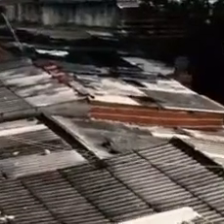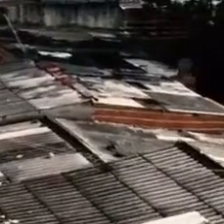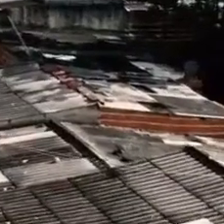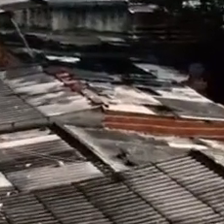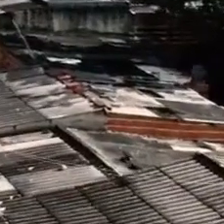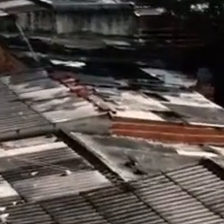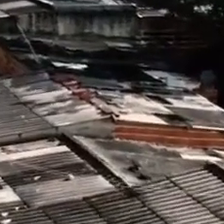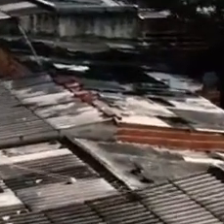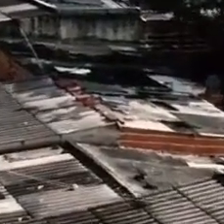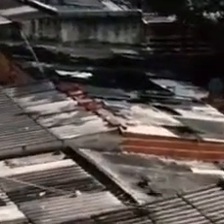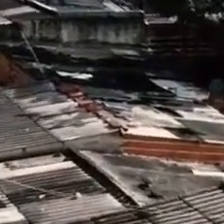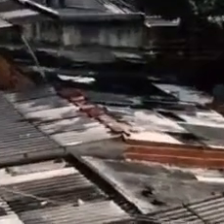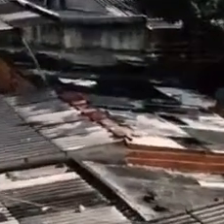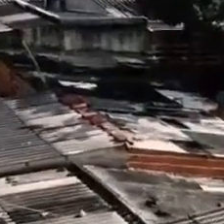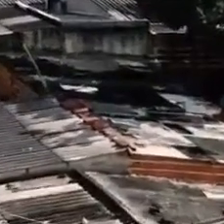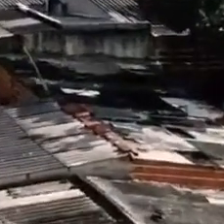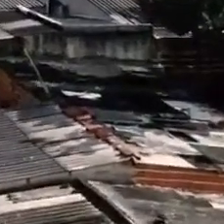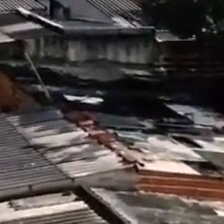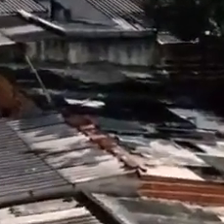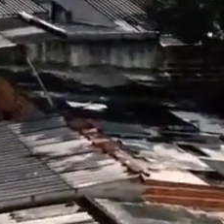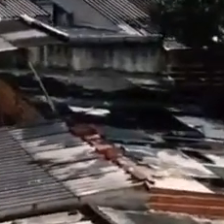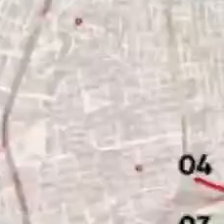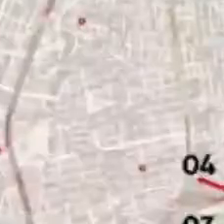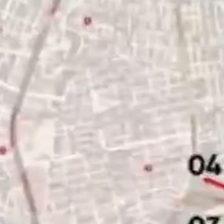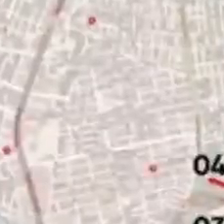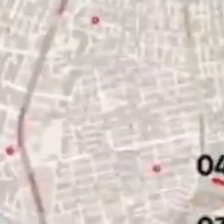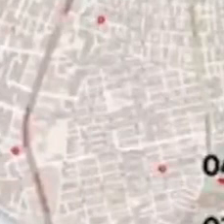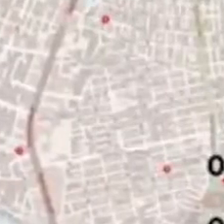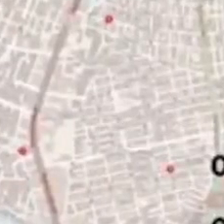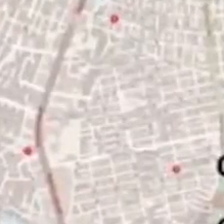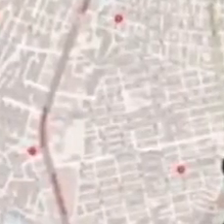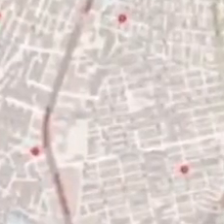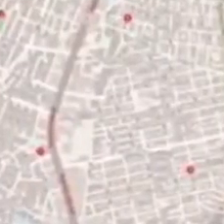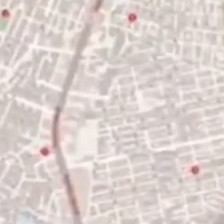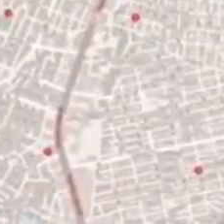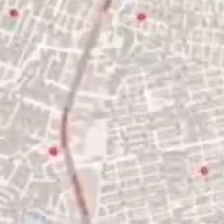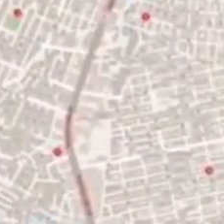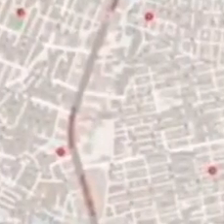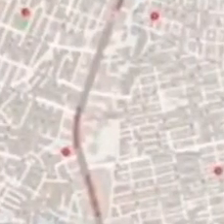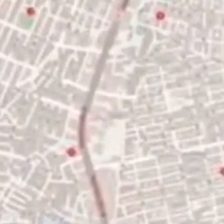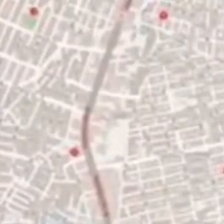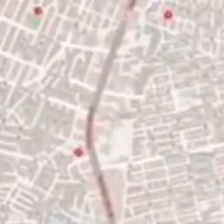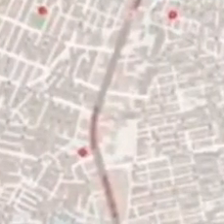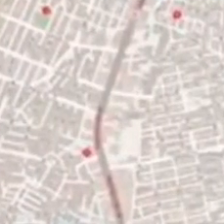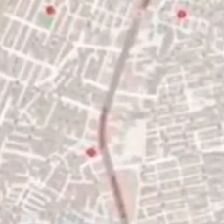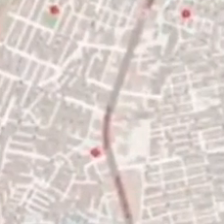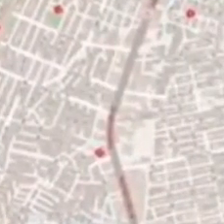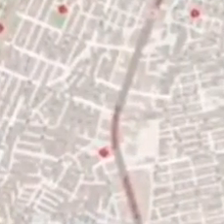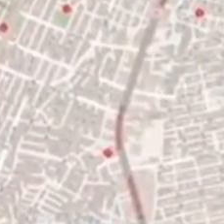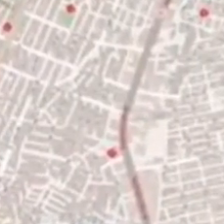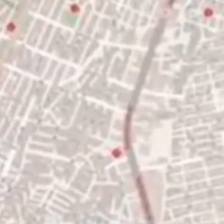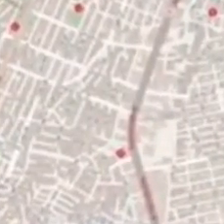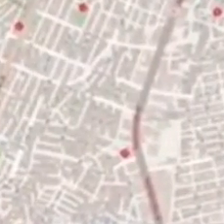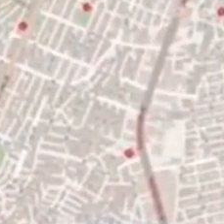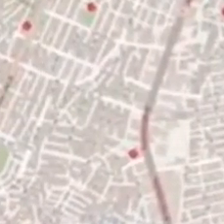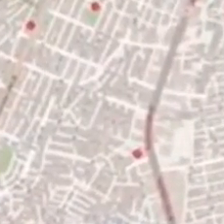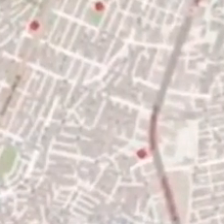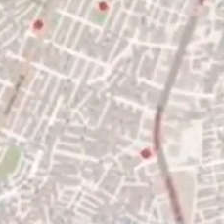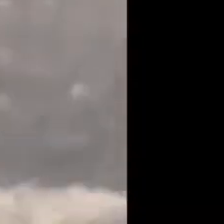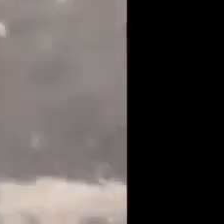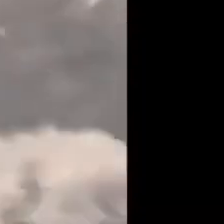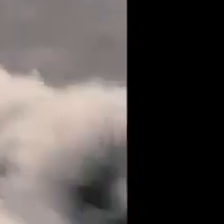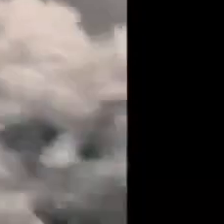con todos los arroyos y un punto de partida es acabar con los arroyos barriales. Se encargan de alimentar con